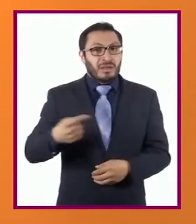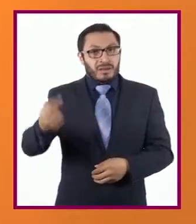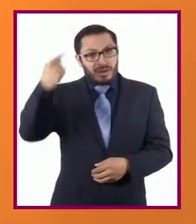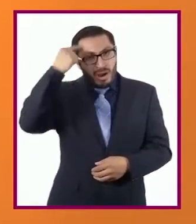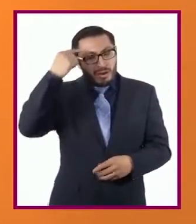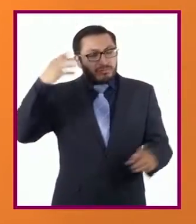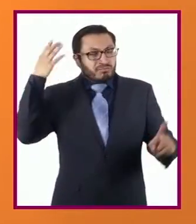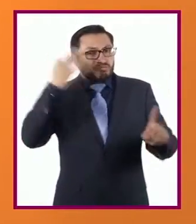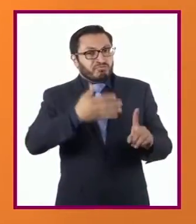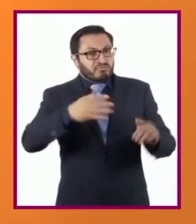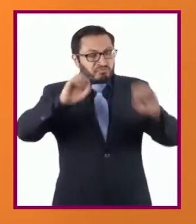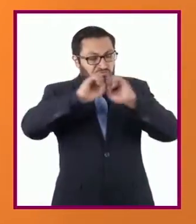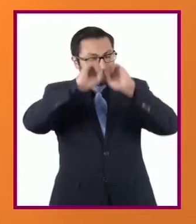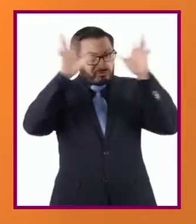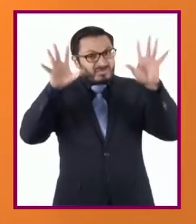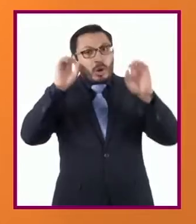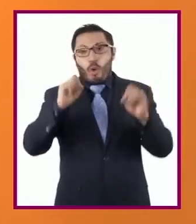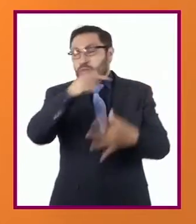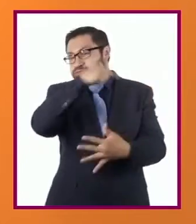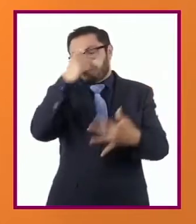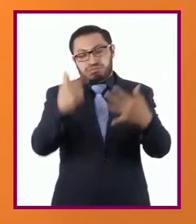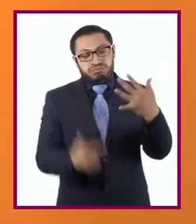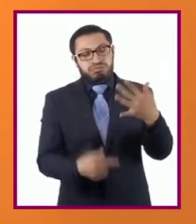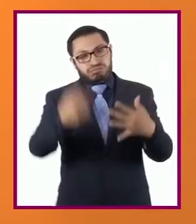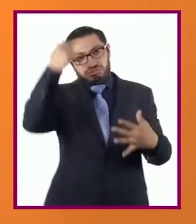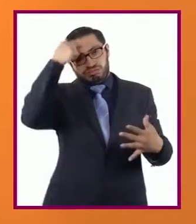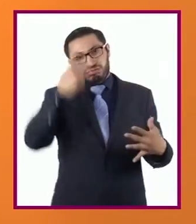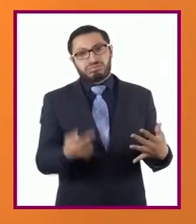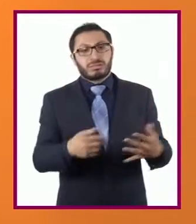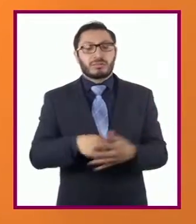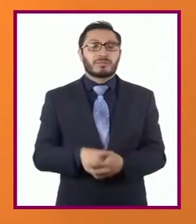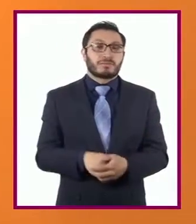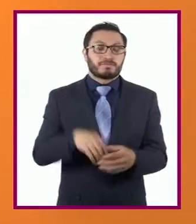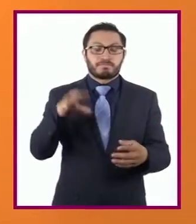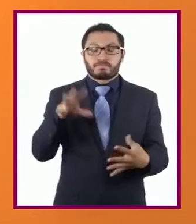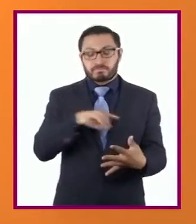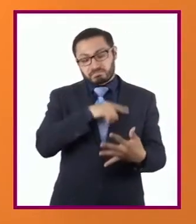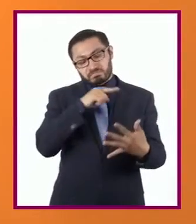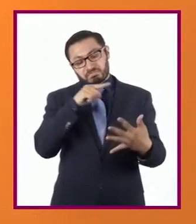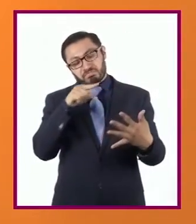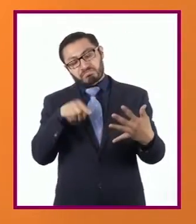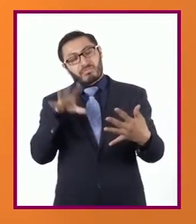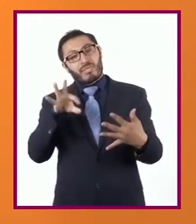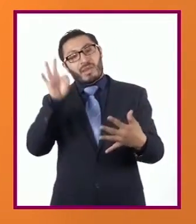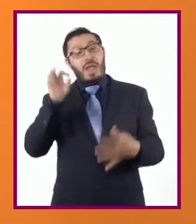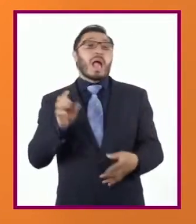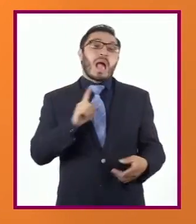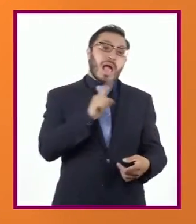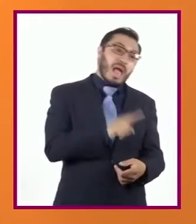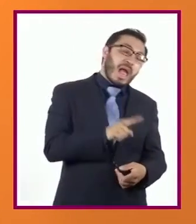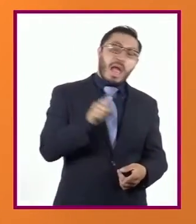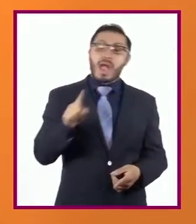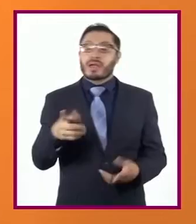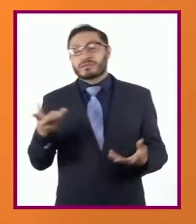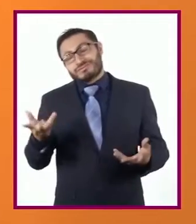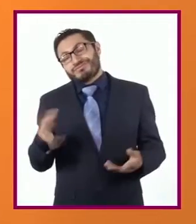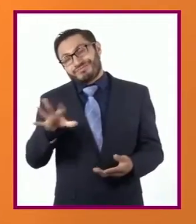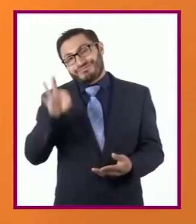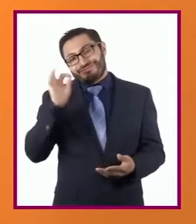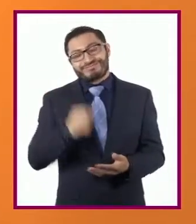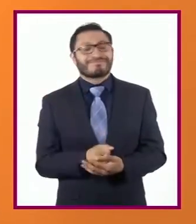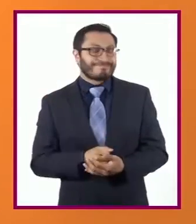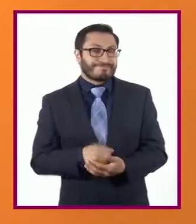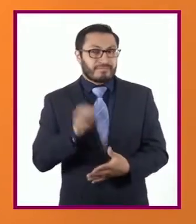o incluso algunos objetivos adelante para que puedan elegir entre uno o dos caminos. Entonces la visión es